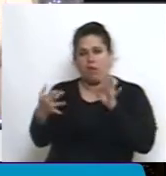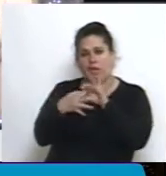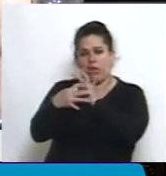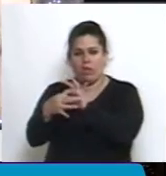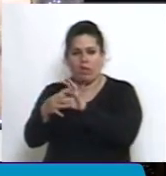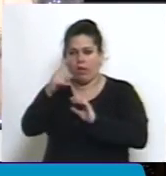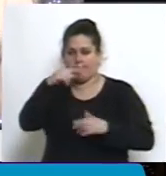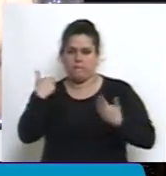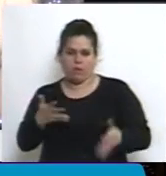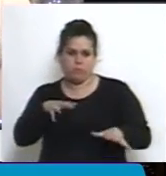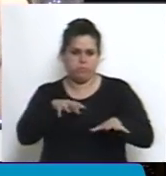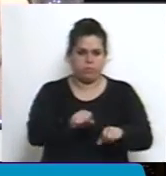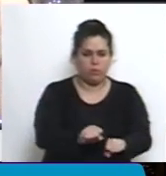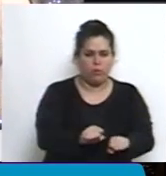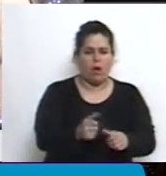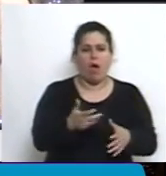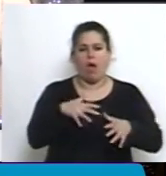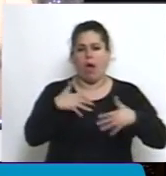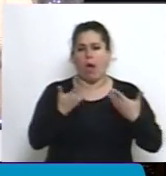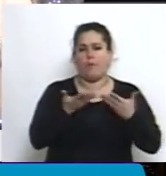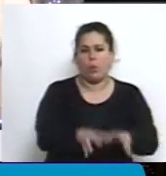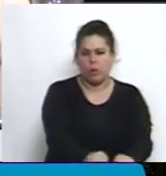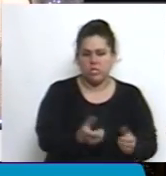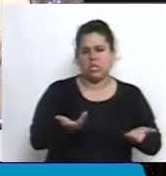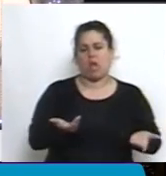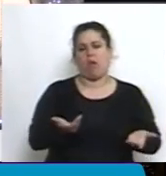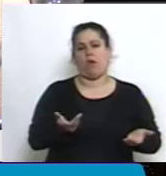que constituye además un engaño